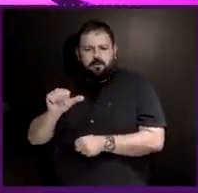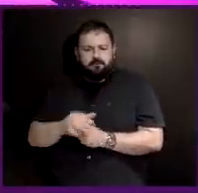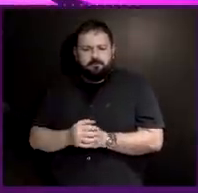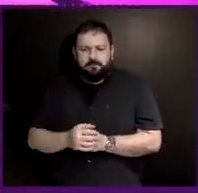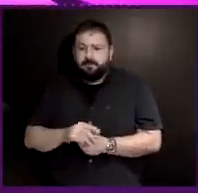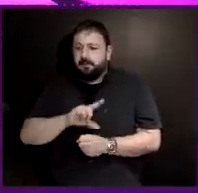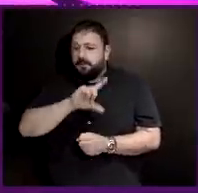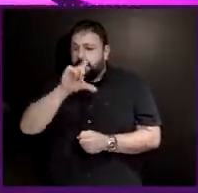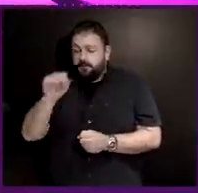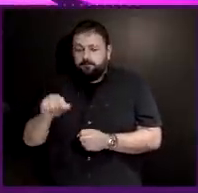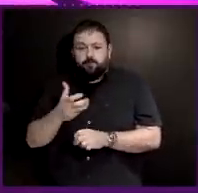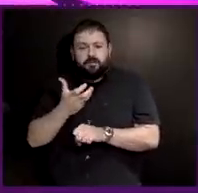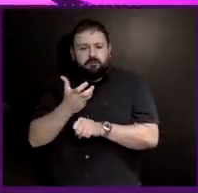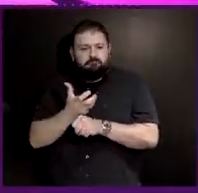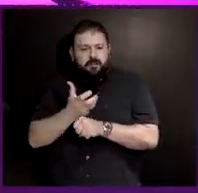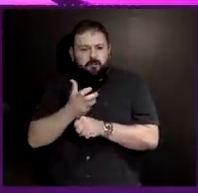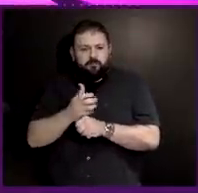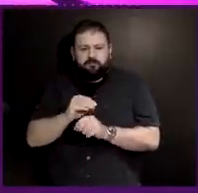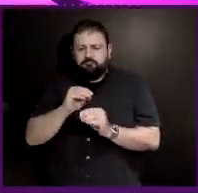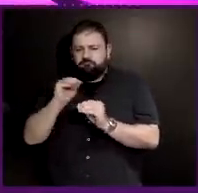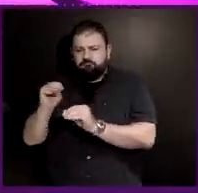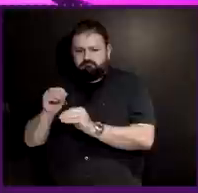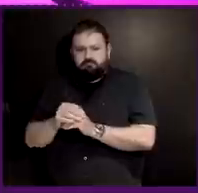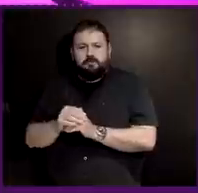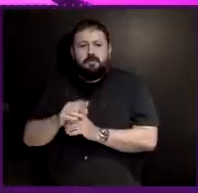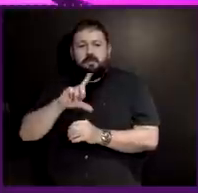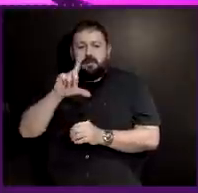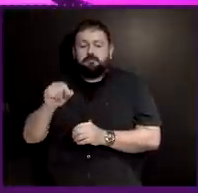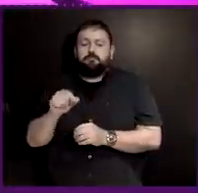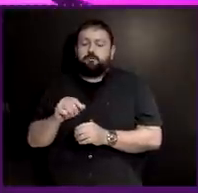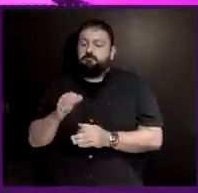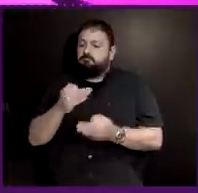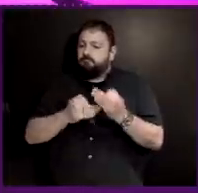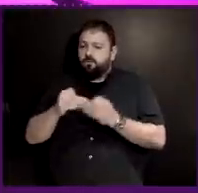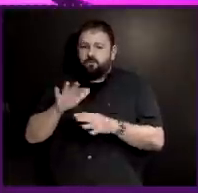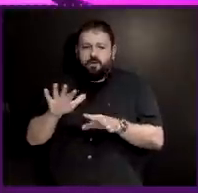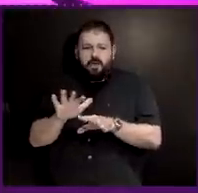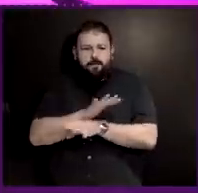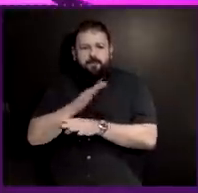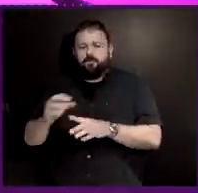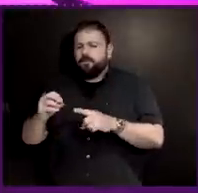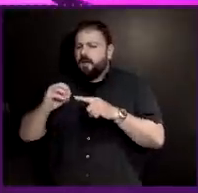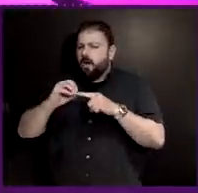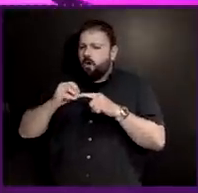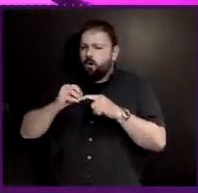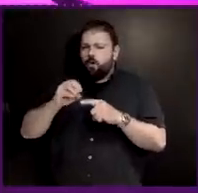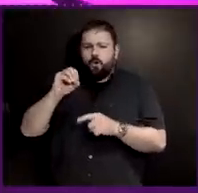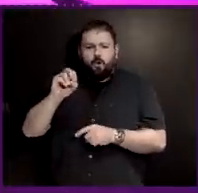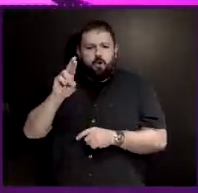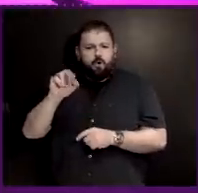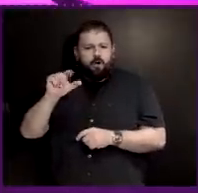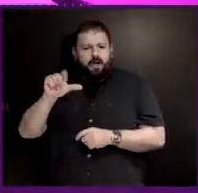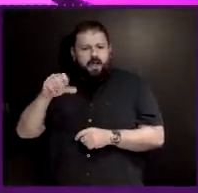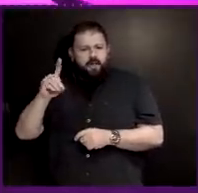Después nos vamos a Estados Unidos y cambiamos la sede de Los Ángeles a Orlando, simplemente porque aumentan